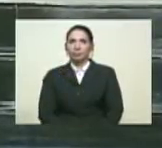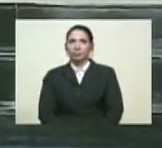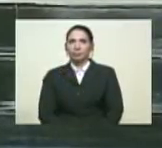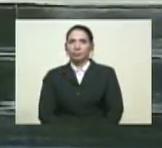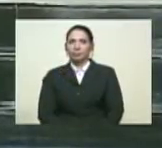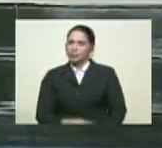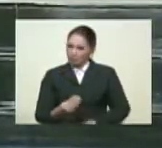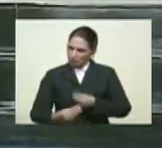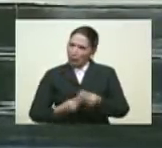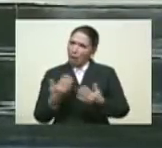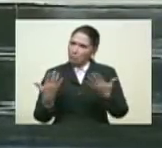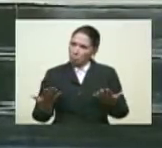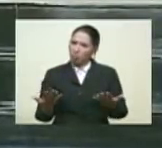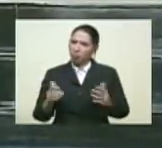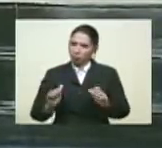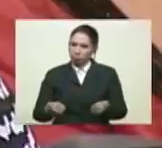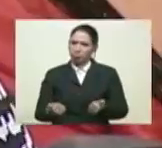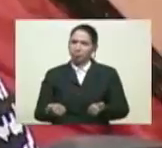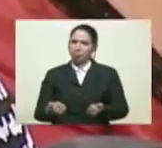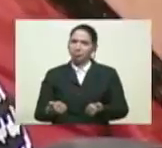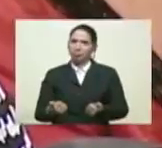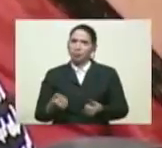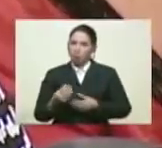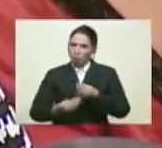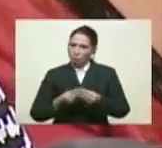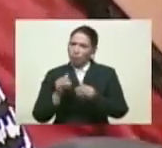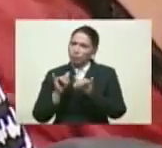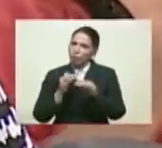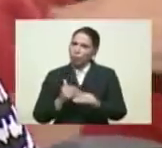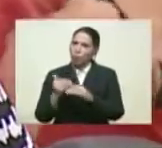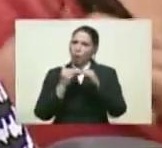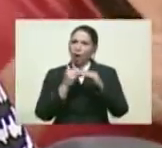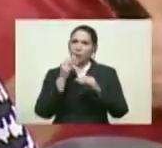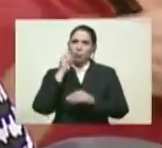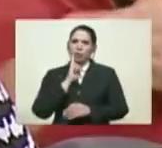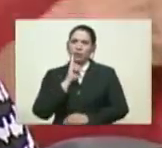hagámoslo como lo hizo Bolívar y su generación.